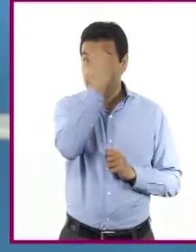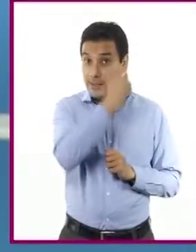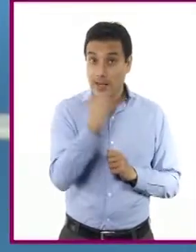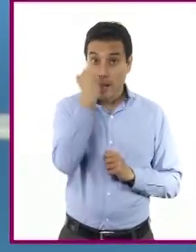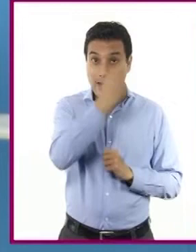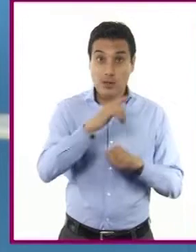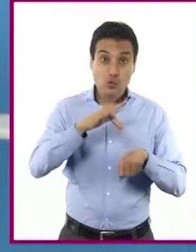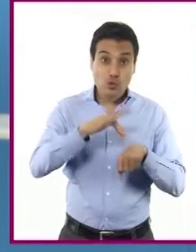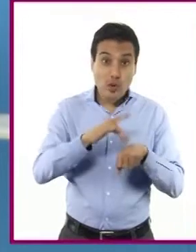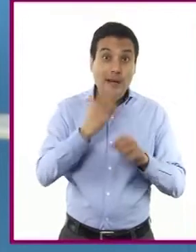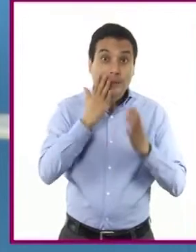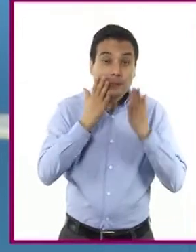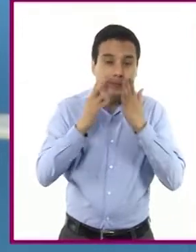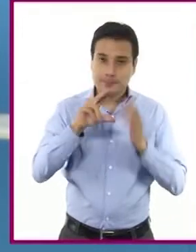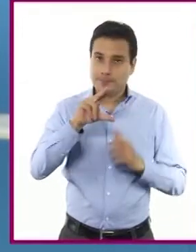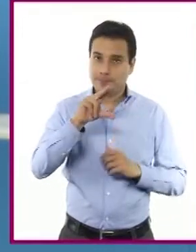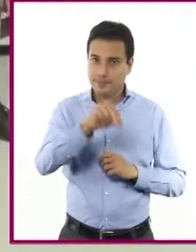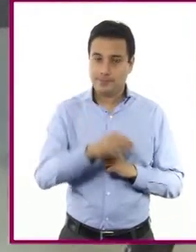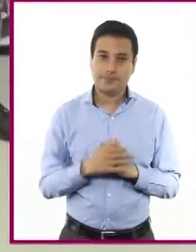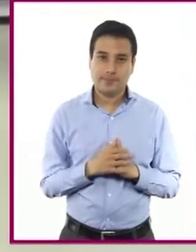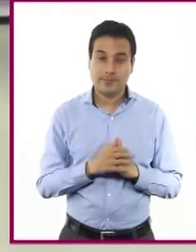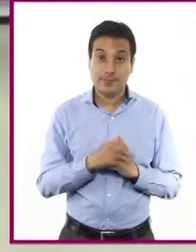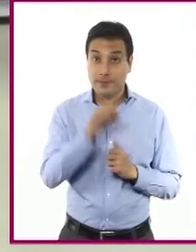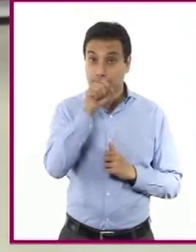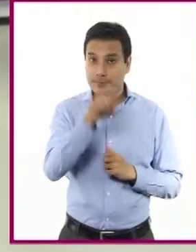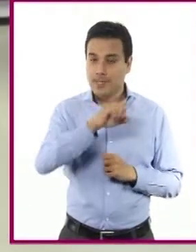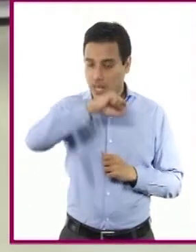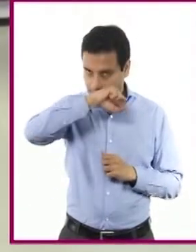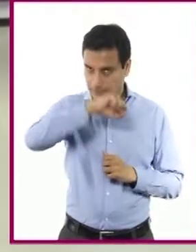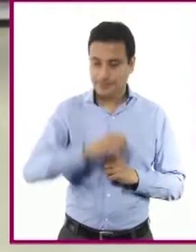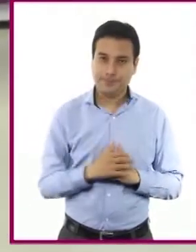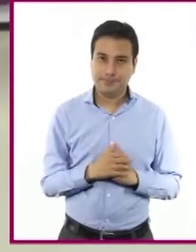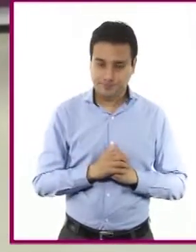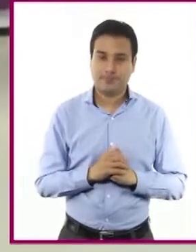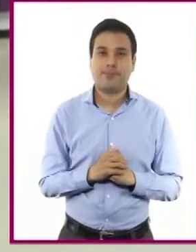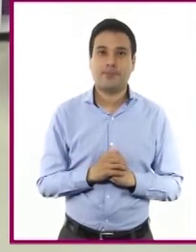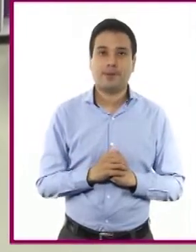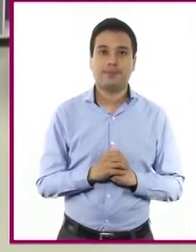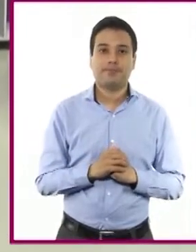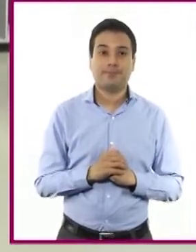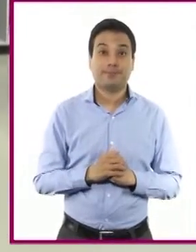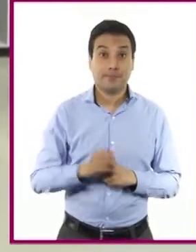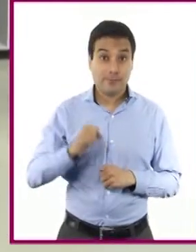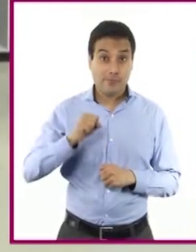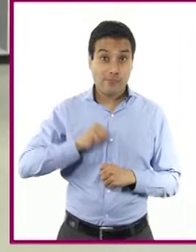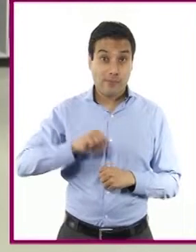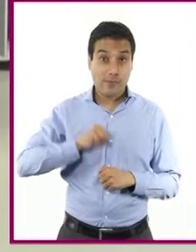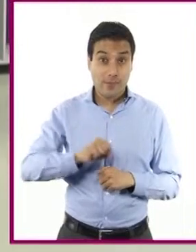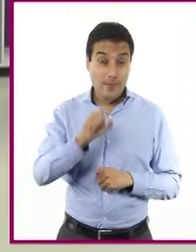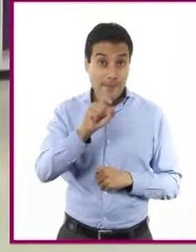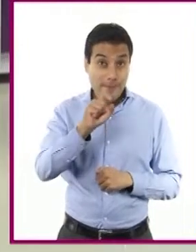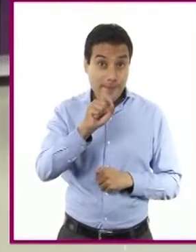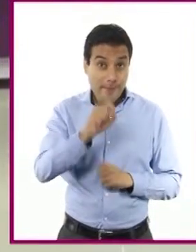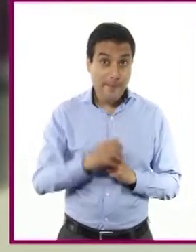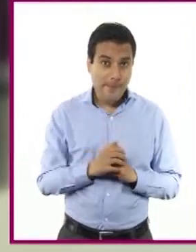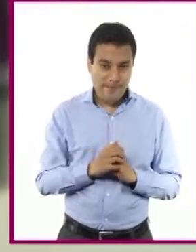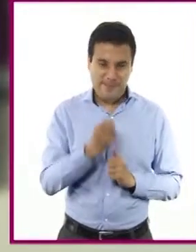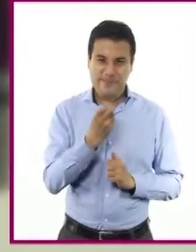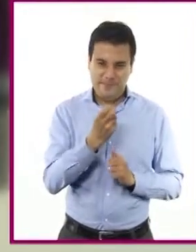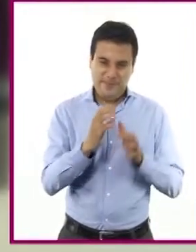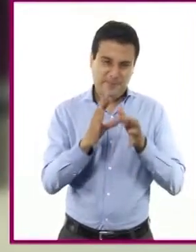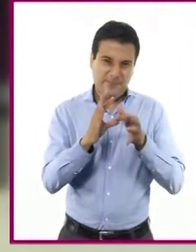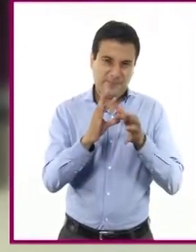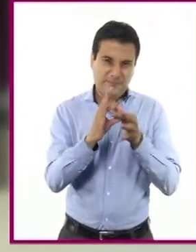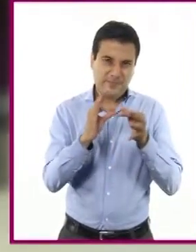y realizar el estornudo de etiqueta. Adentrándonos en el siglo XX, el propósito que guiará la sesión de hoy